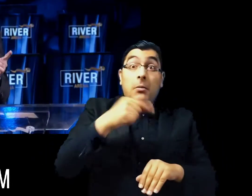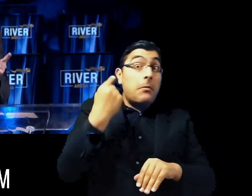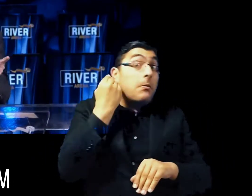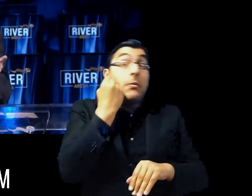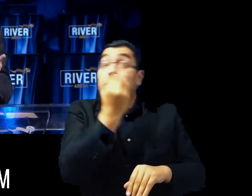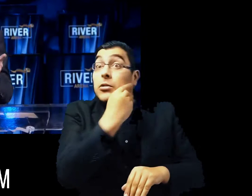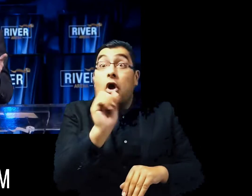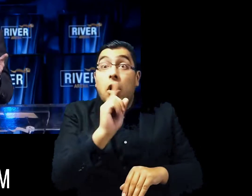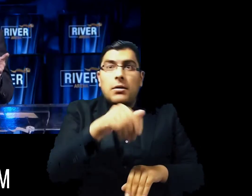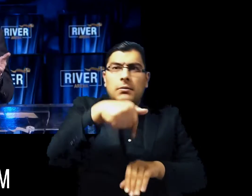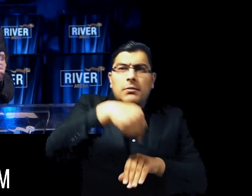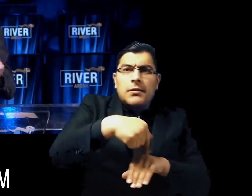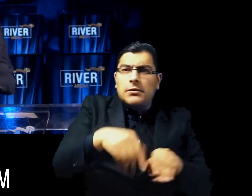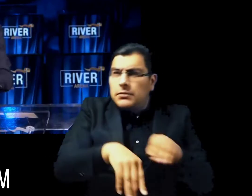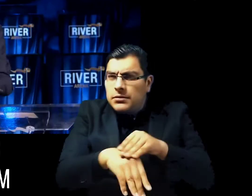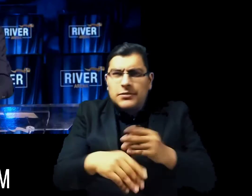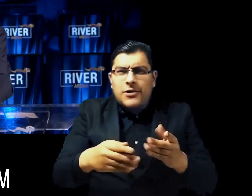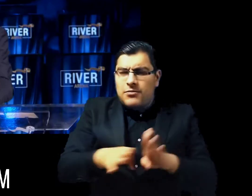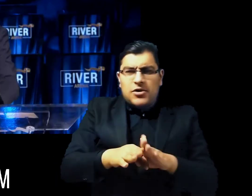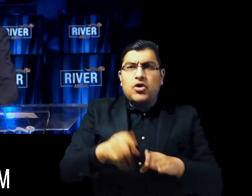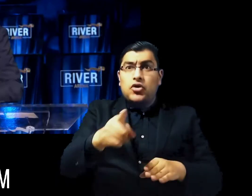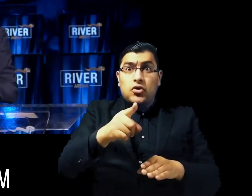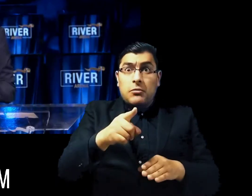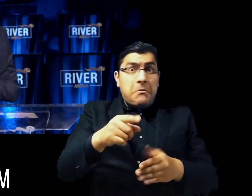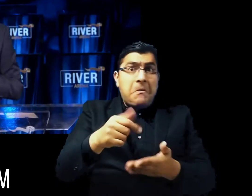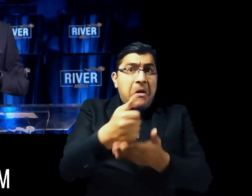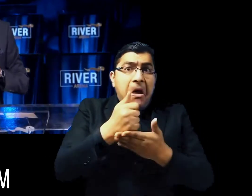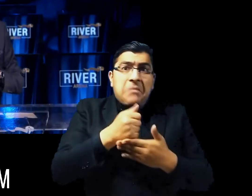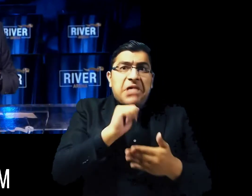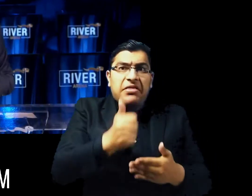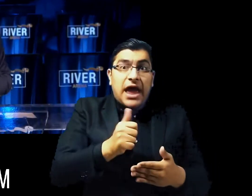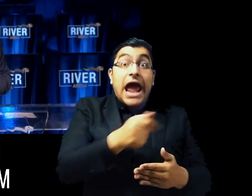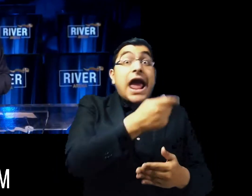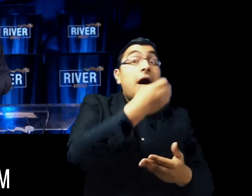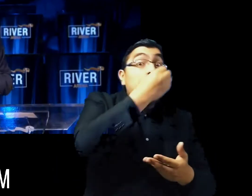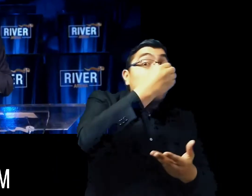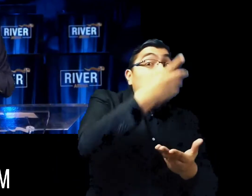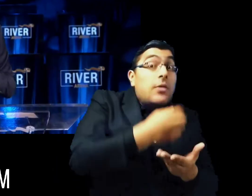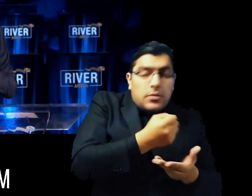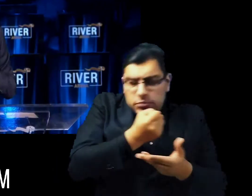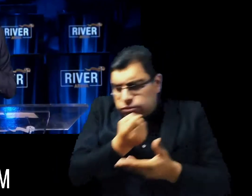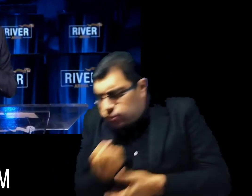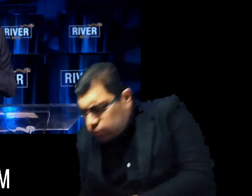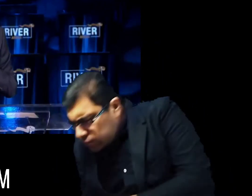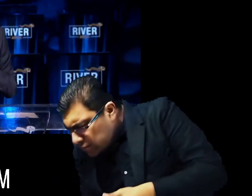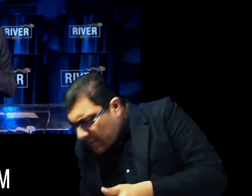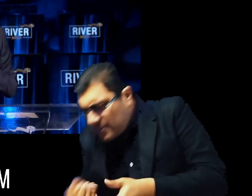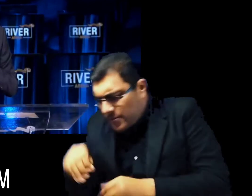pies. Tú no ungiste mi cabeza, ella derramó perfume sobre mis pies.